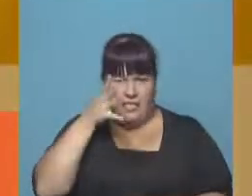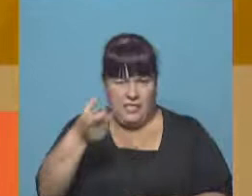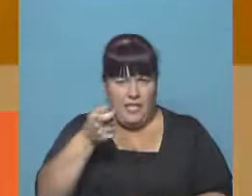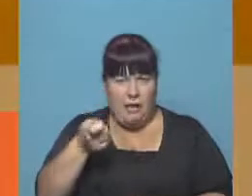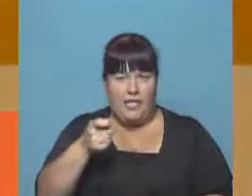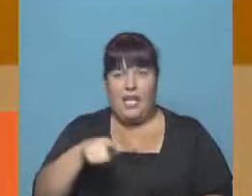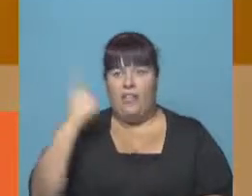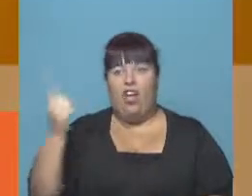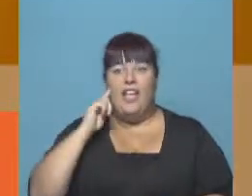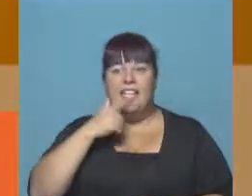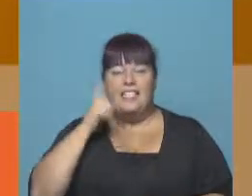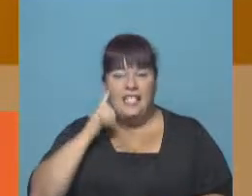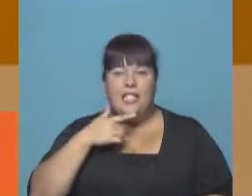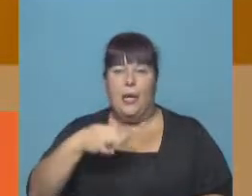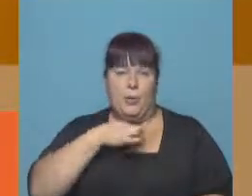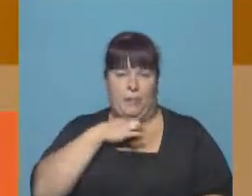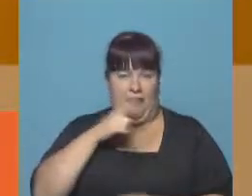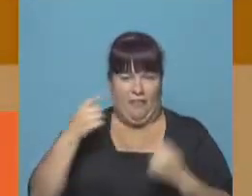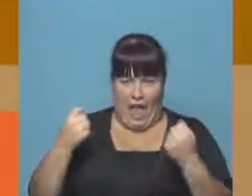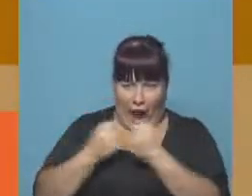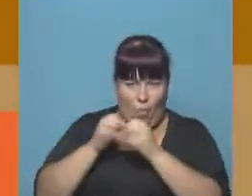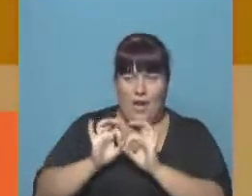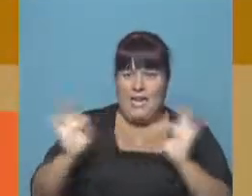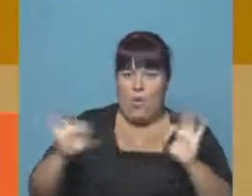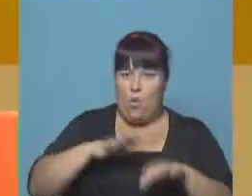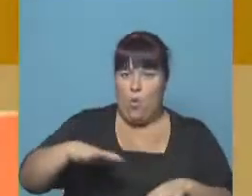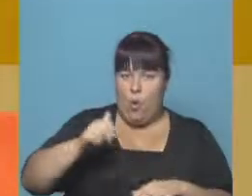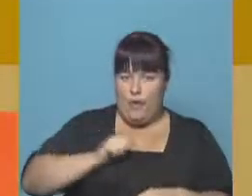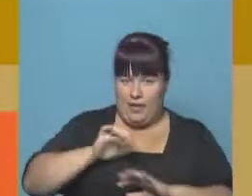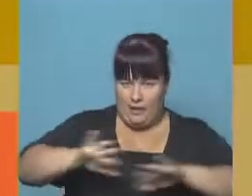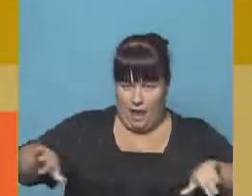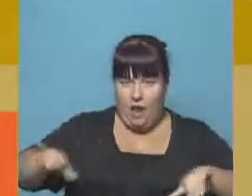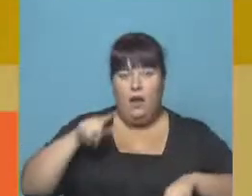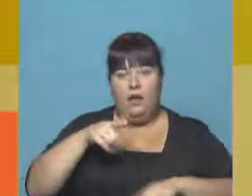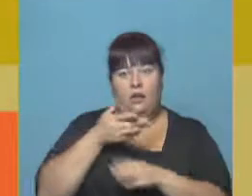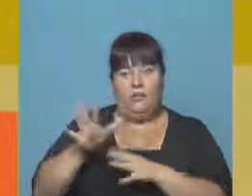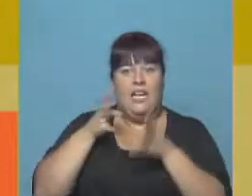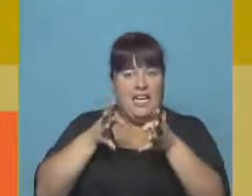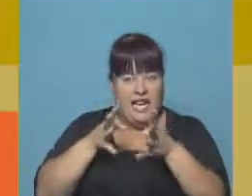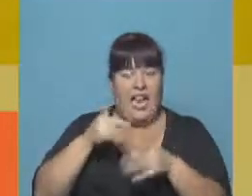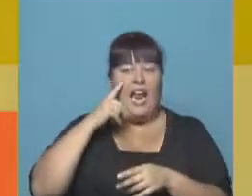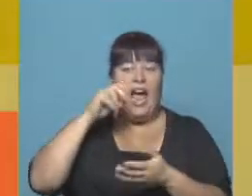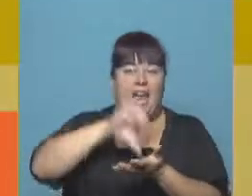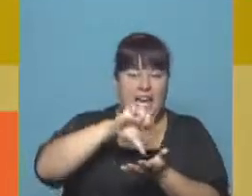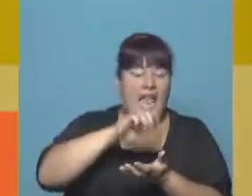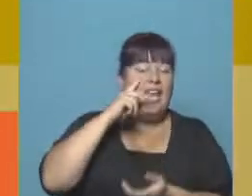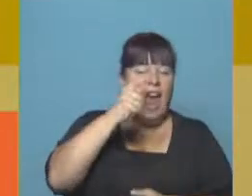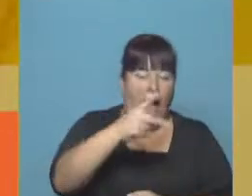los del ISIS que prefieren no compartir con ellos regimiento, y de hecho libran batallas tanto en Irak